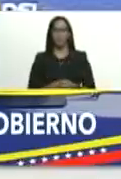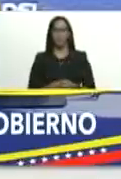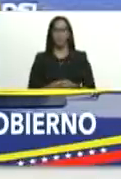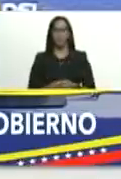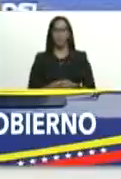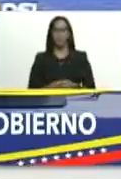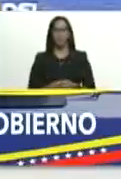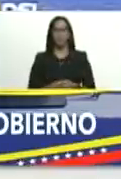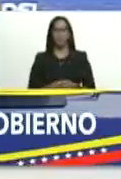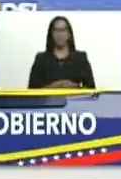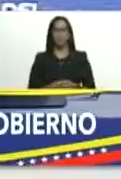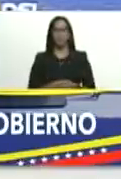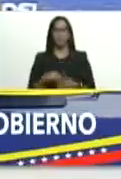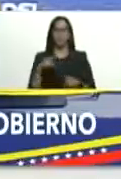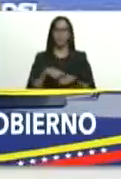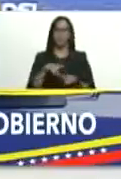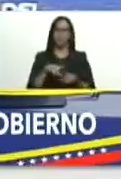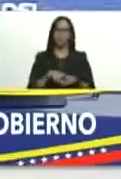tiroteado